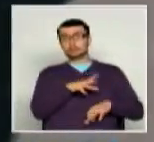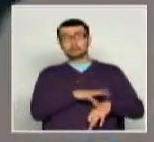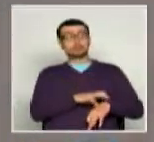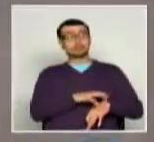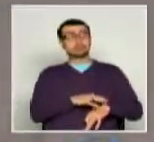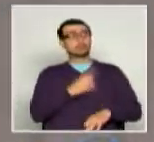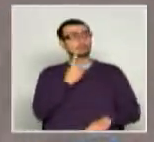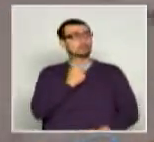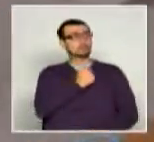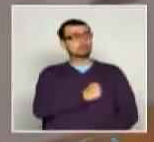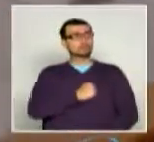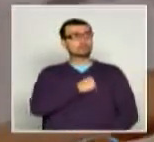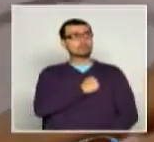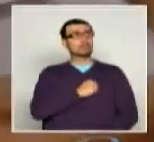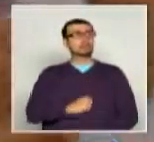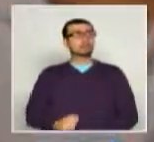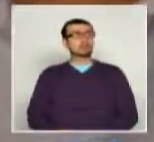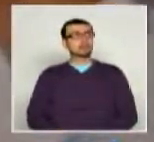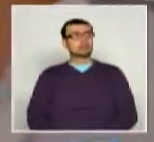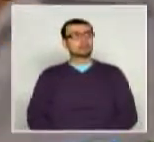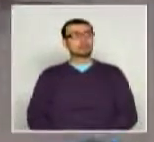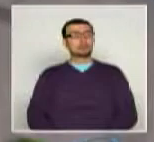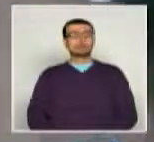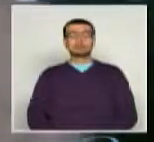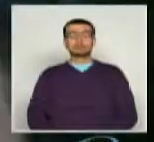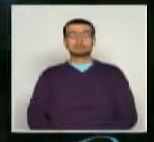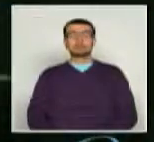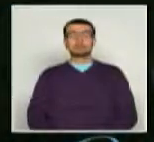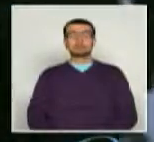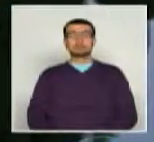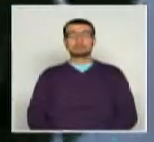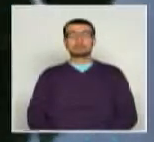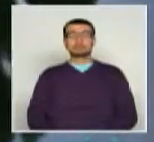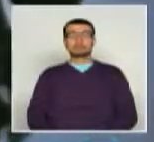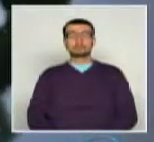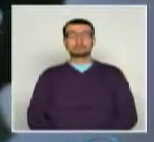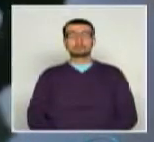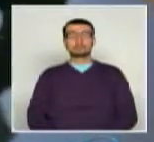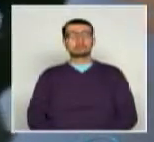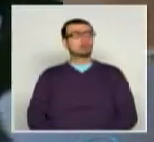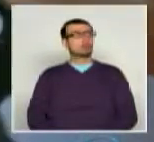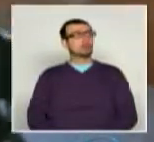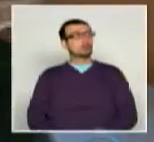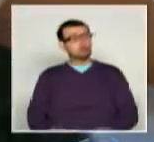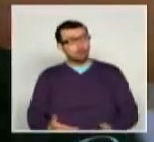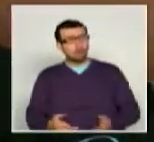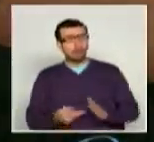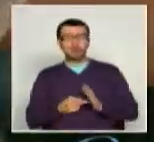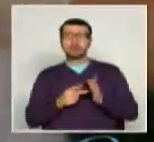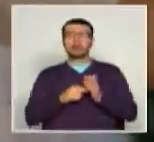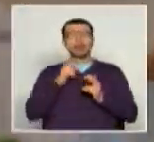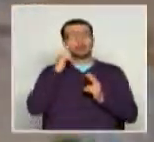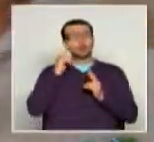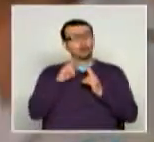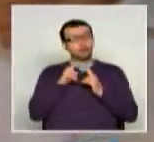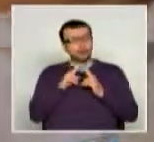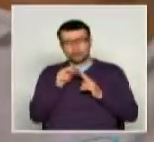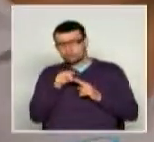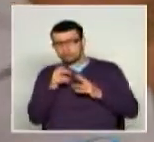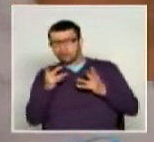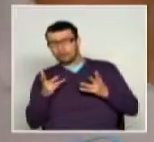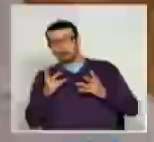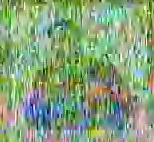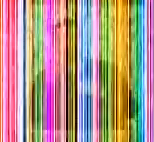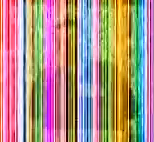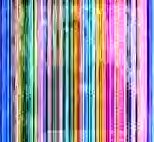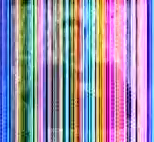una por favor, Raúl Andrés, que es la técnica, es conocer la fisiología. Vamos a